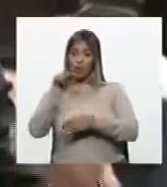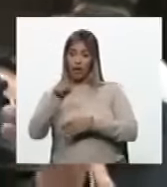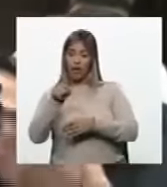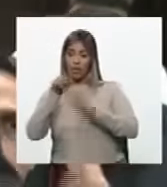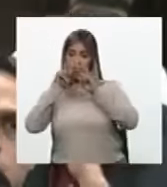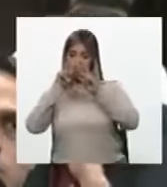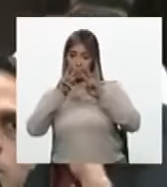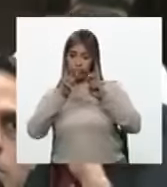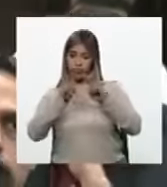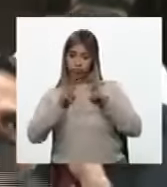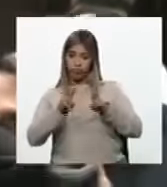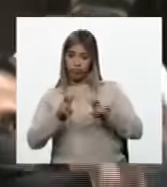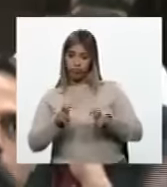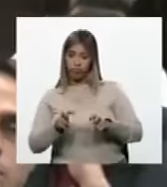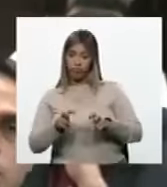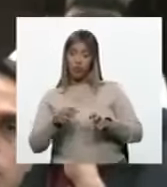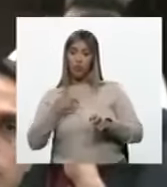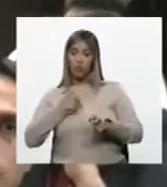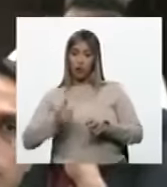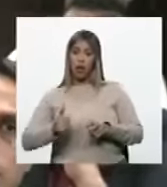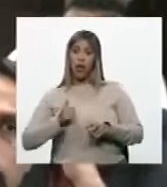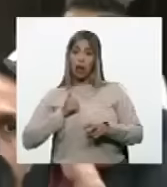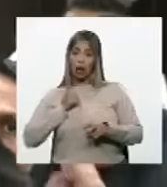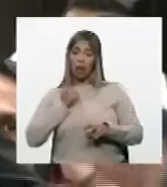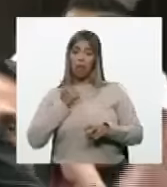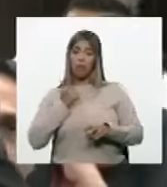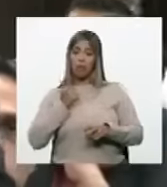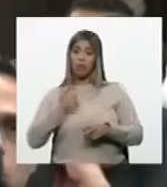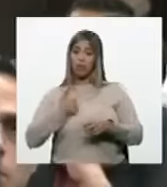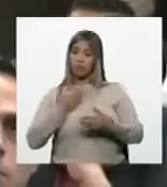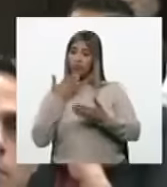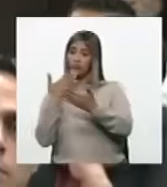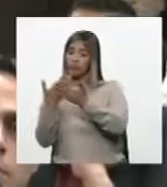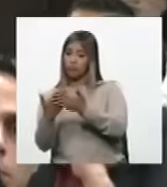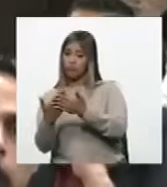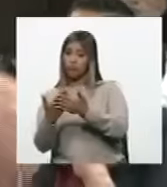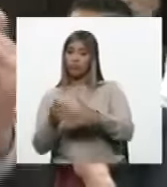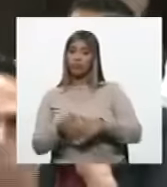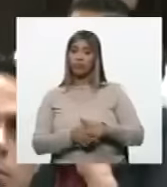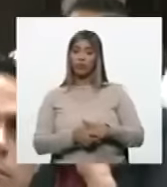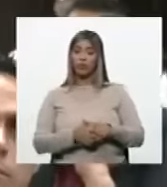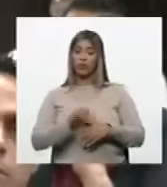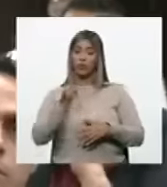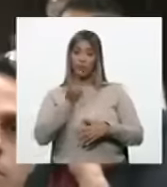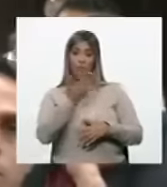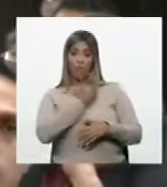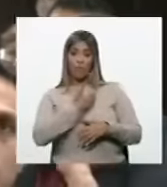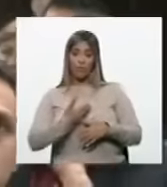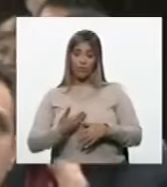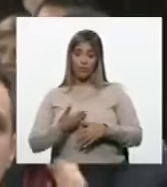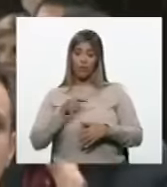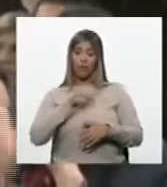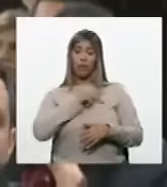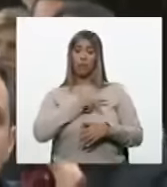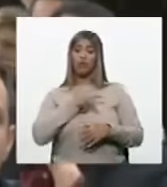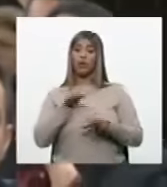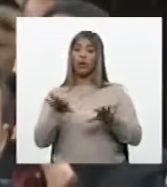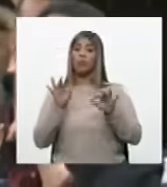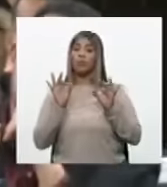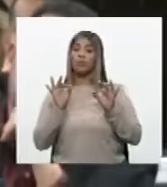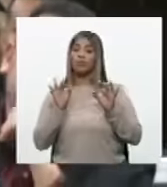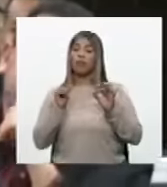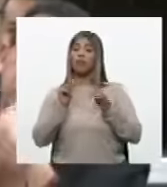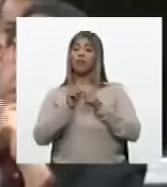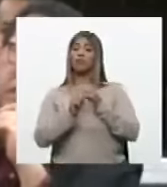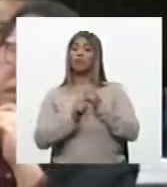investigación, que aprovecho de dar el agradecimiento no solo al presidente de la Comisión Especial, el vicepresidente